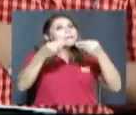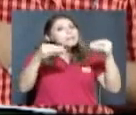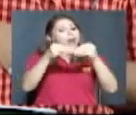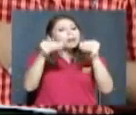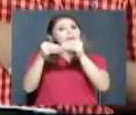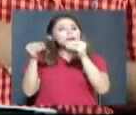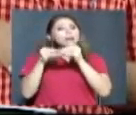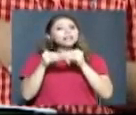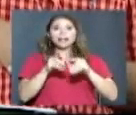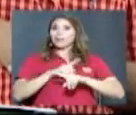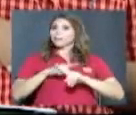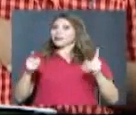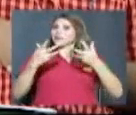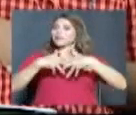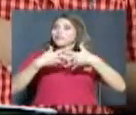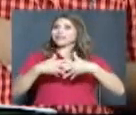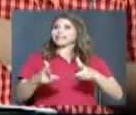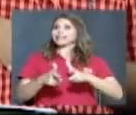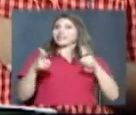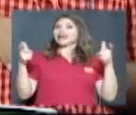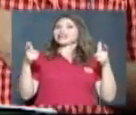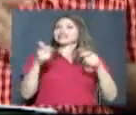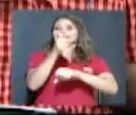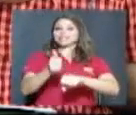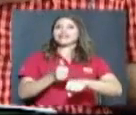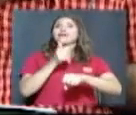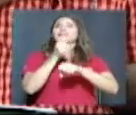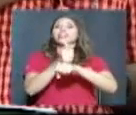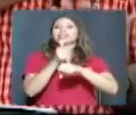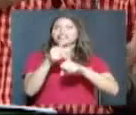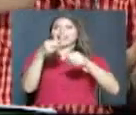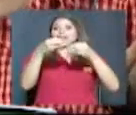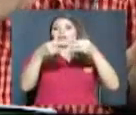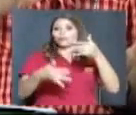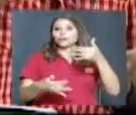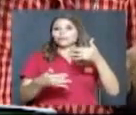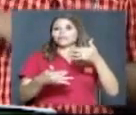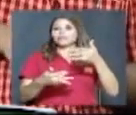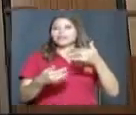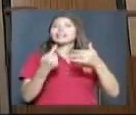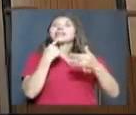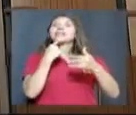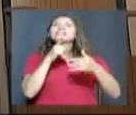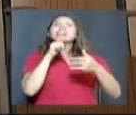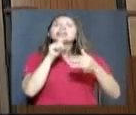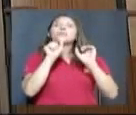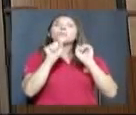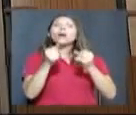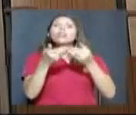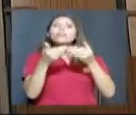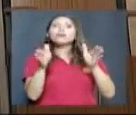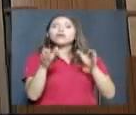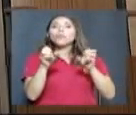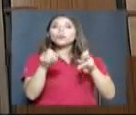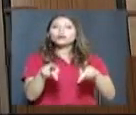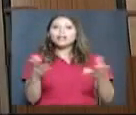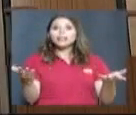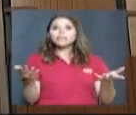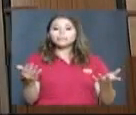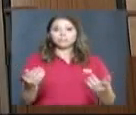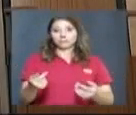la pauta y definen a quién le abren el espacio. Tengo una pregunta muy importante para Pablo. Ahora hablamos de los que los recursos no